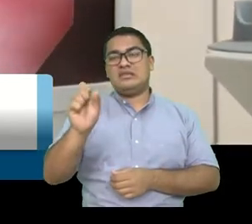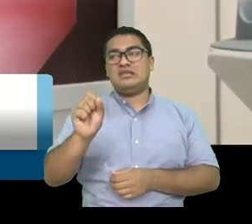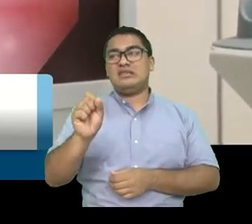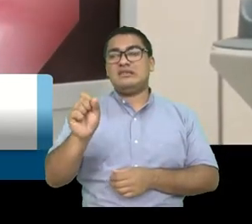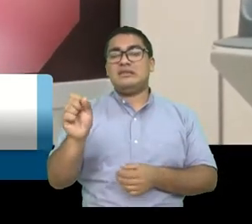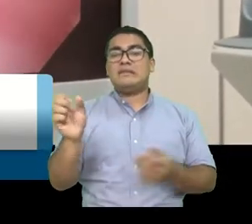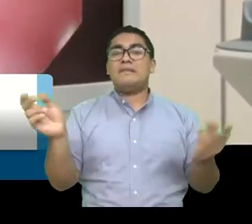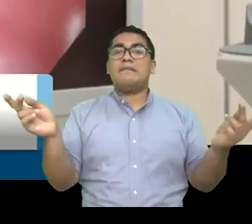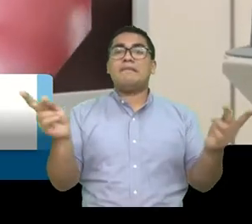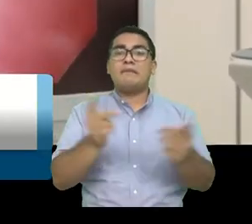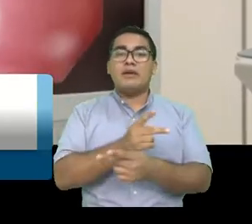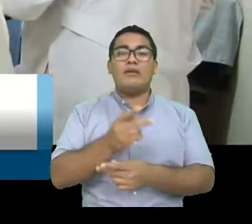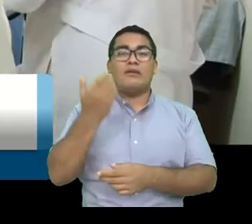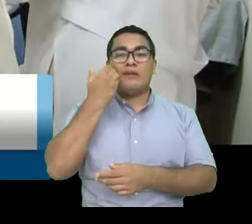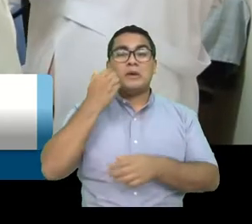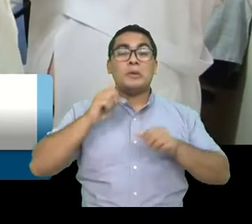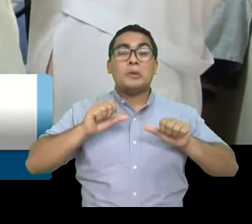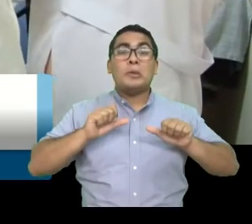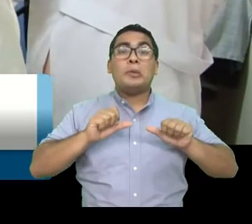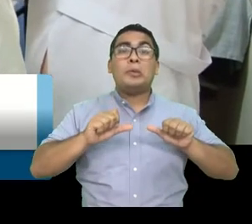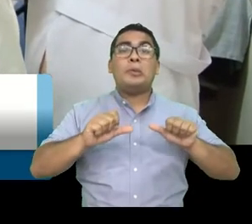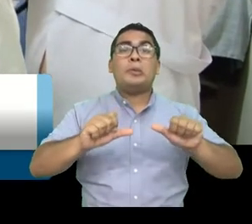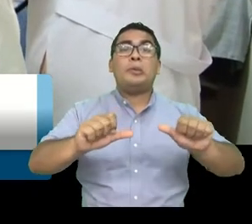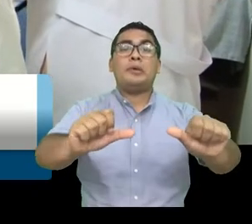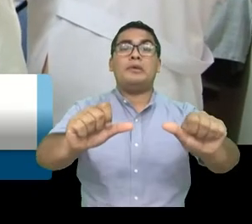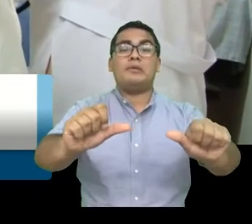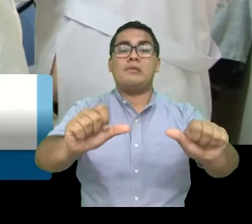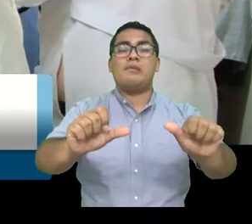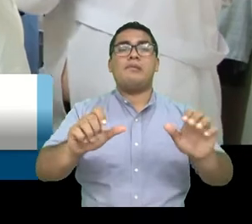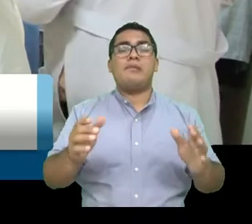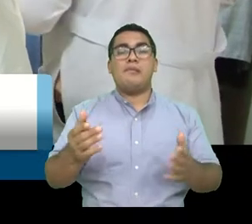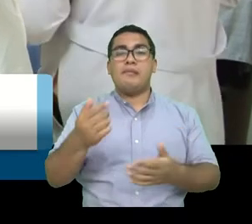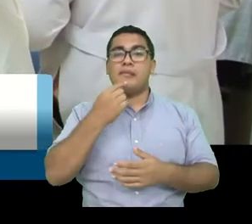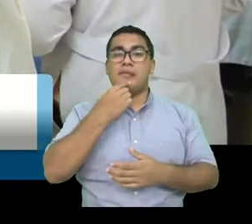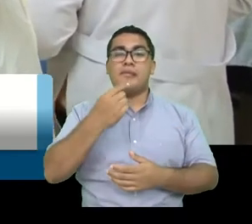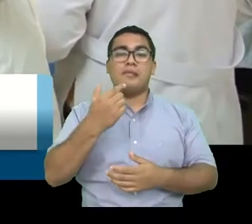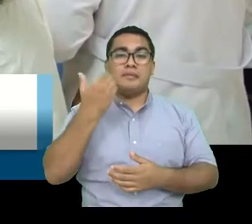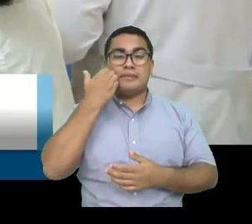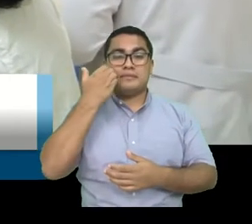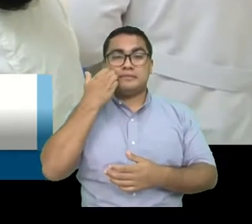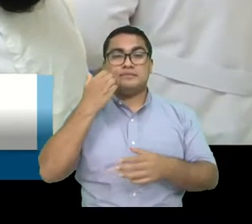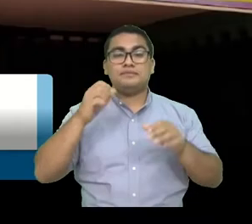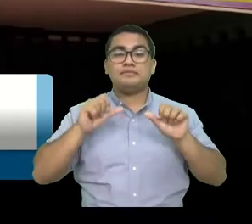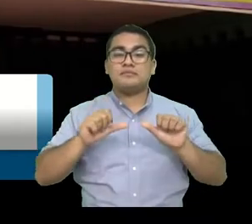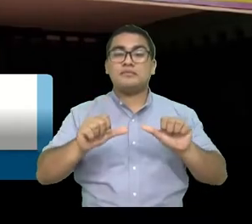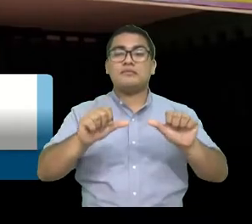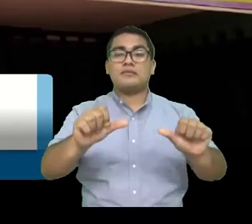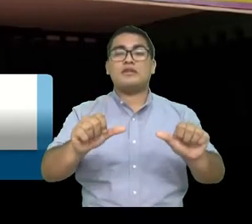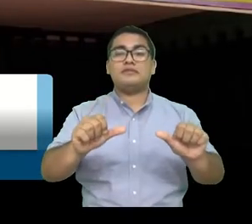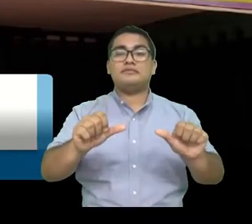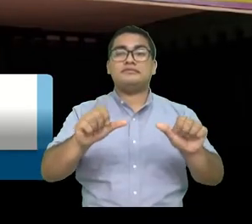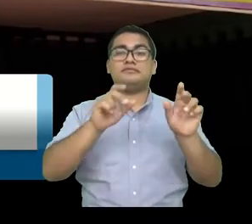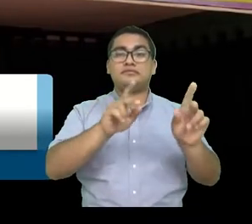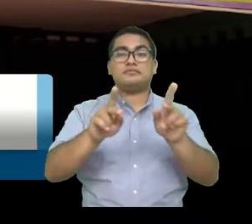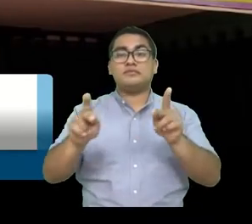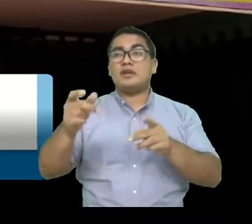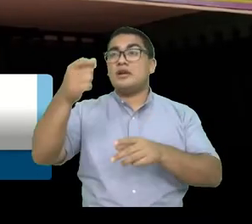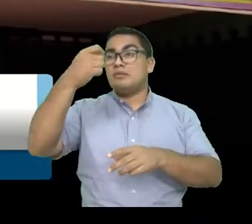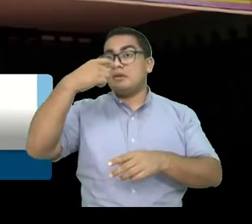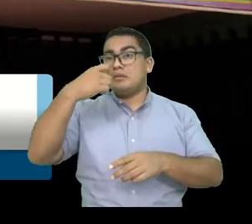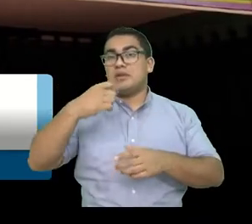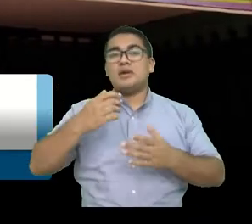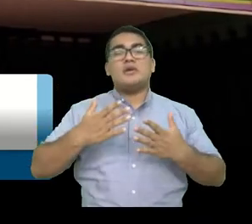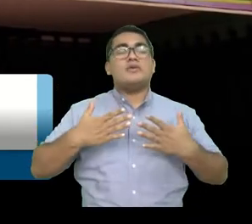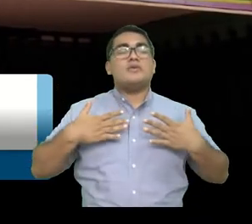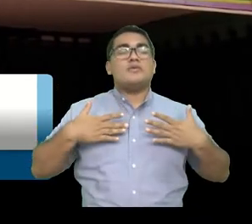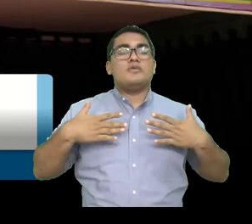cuando nosotros decimos cronicidad, que es una enfermedad que se estableció y que se mantiene, o tú la recuperas o haces que se mantenga estable. Ya.